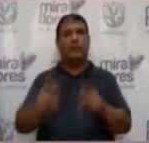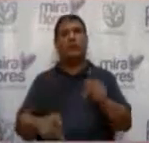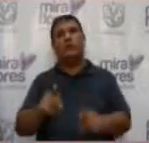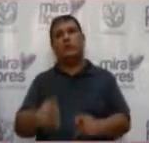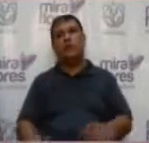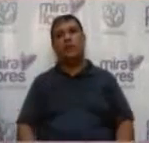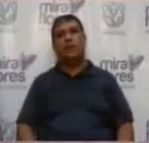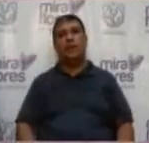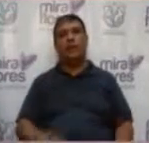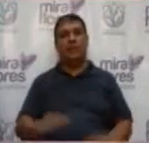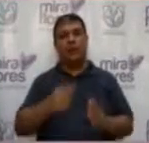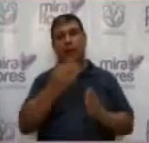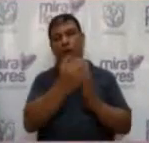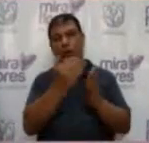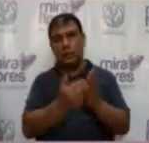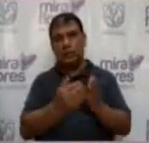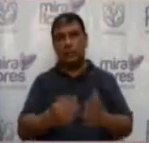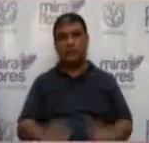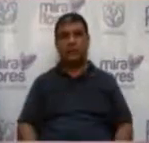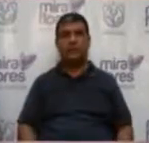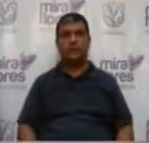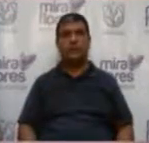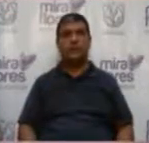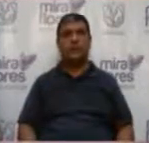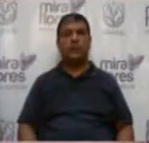presentes. Siguiente punto, por favor.